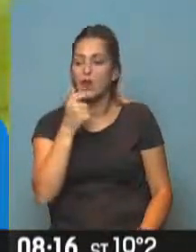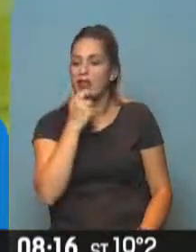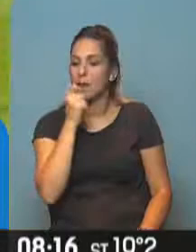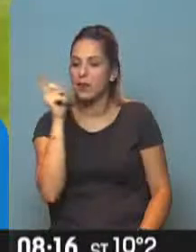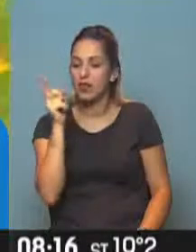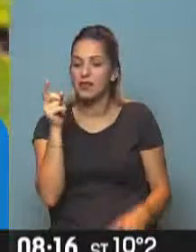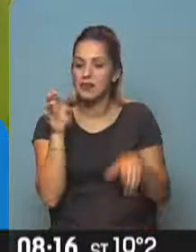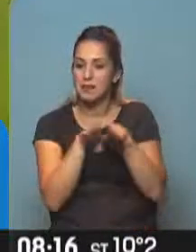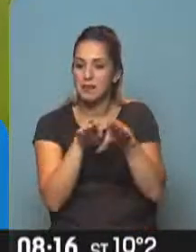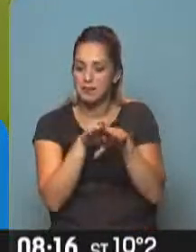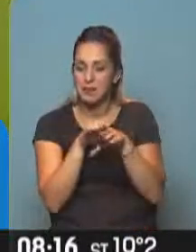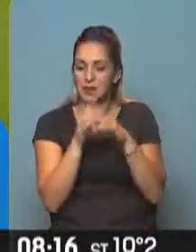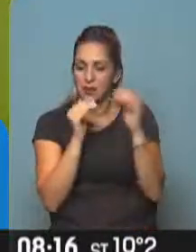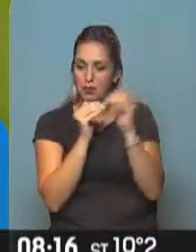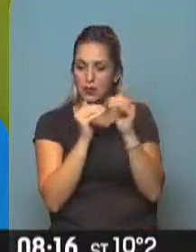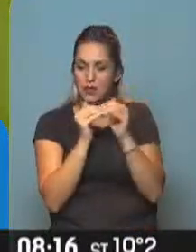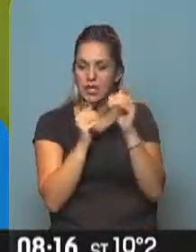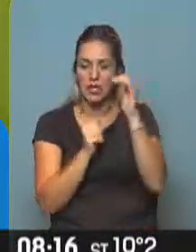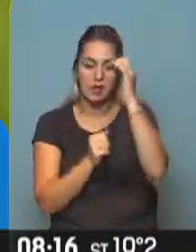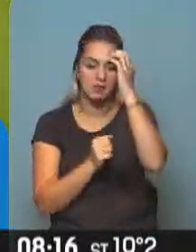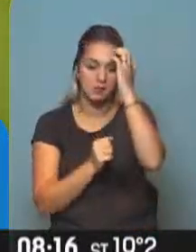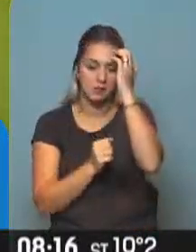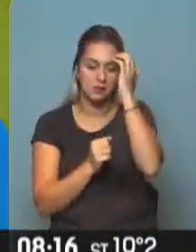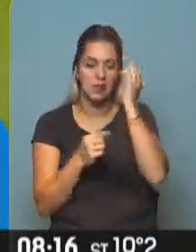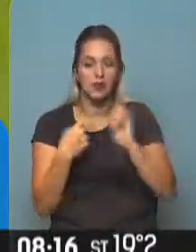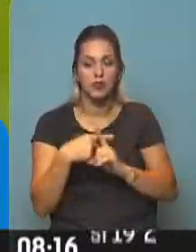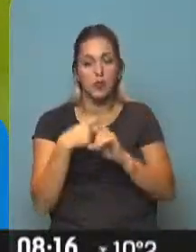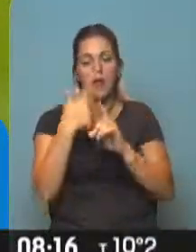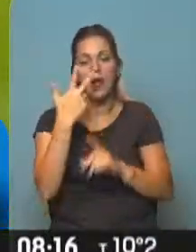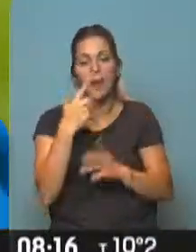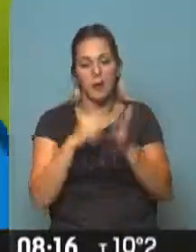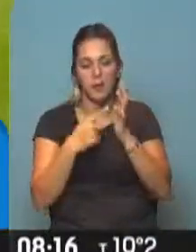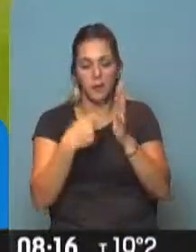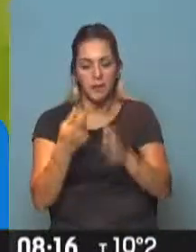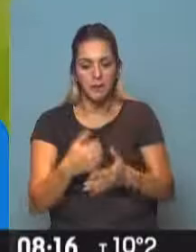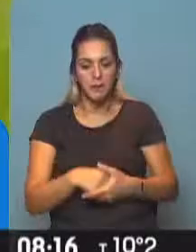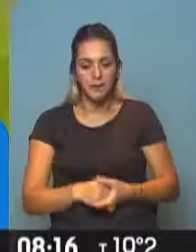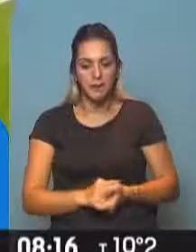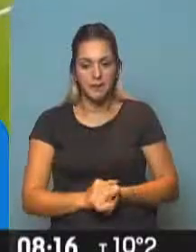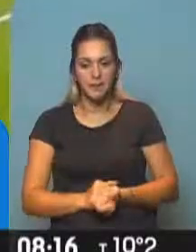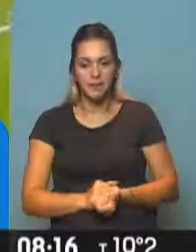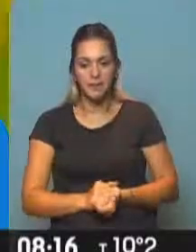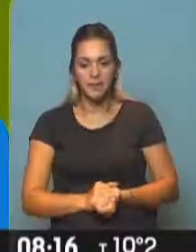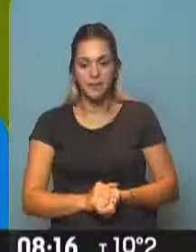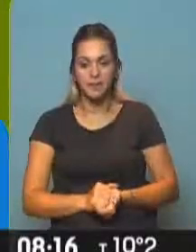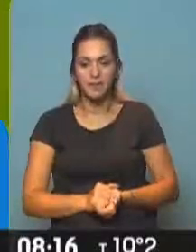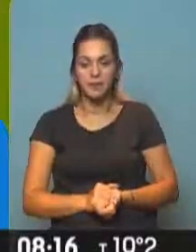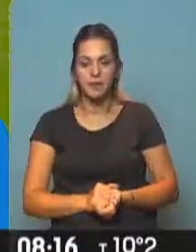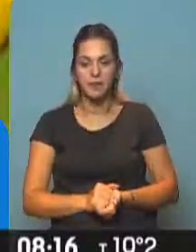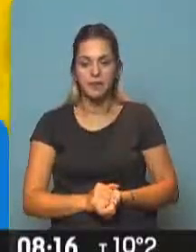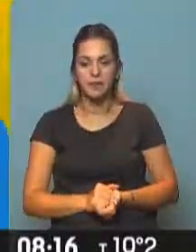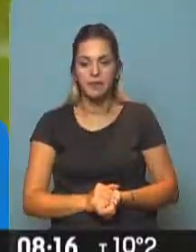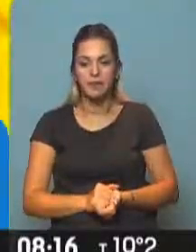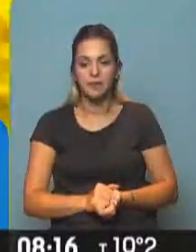en los pies del Morro García, la posibilidad de sumar de a tres nuevamente para transformarse en el gran protagonista